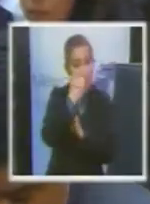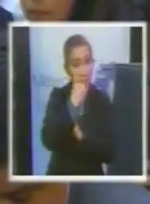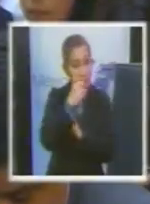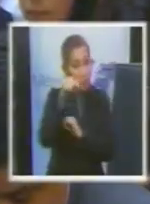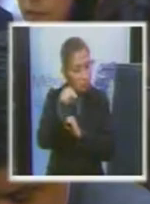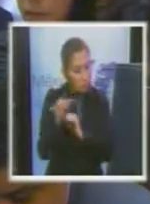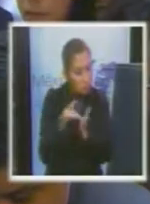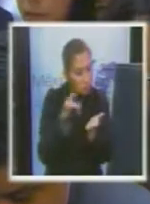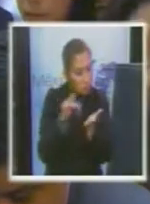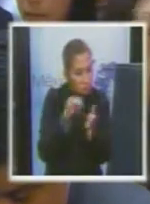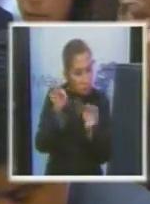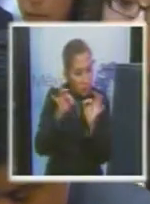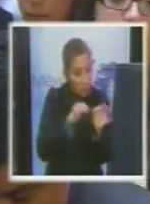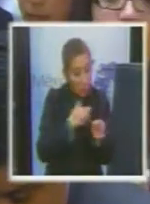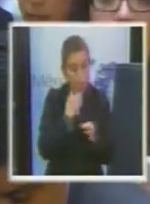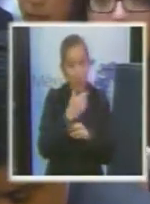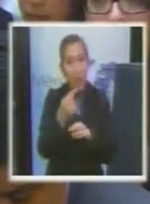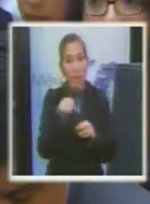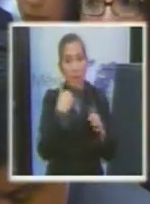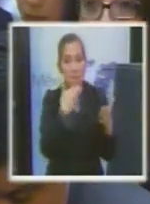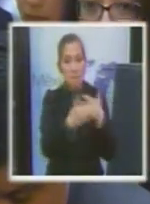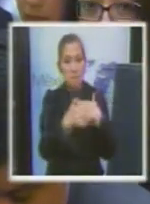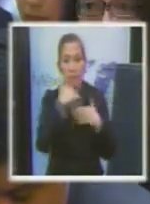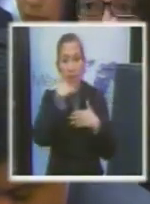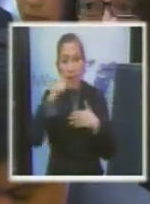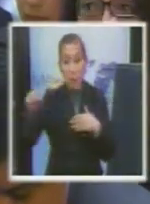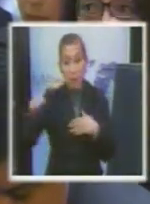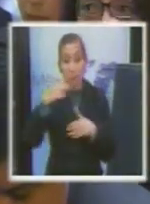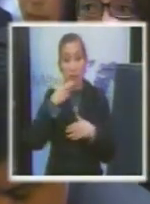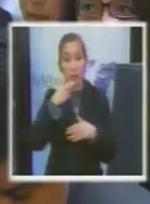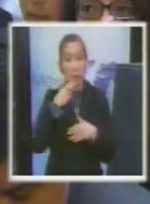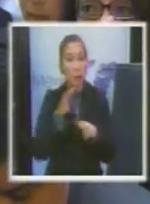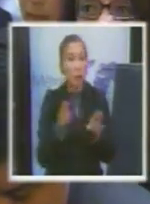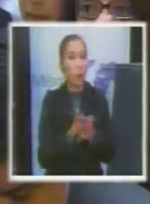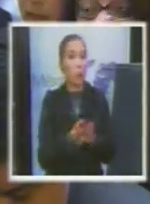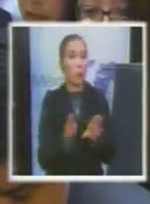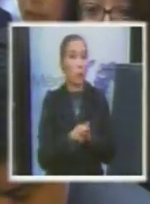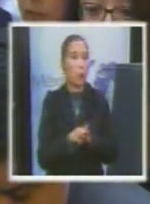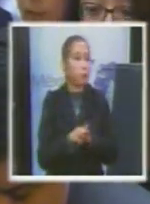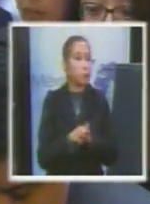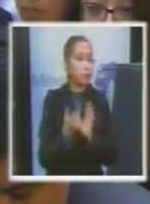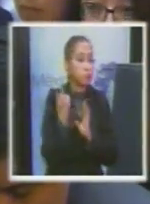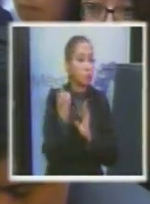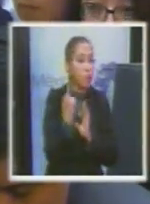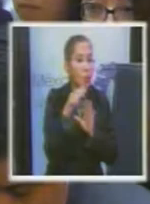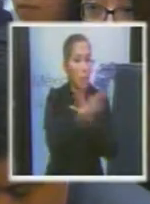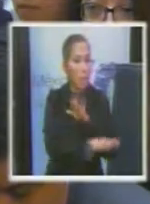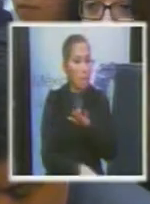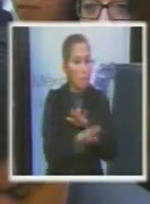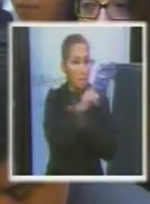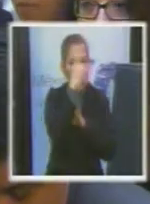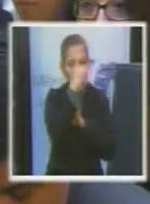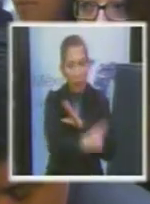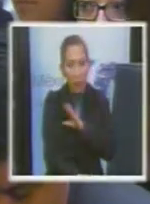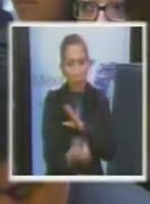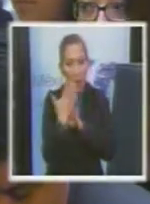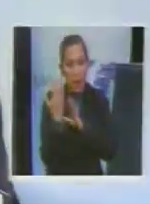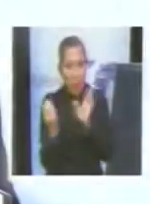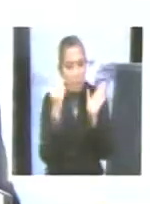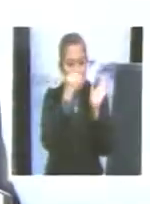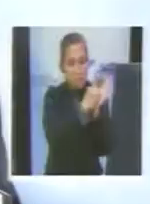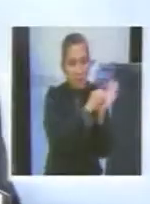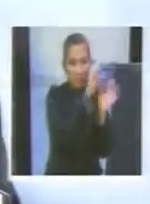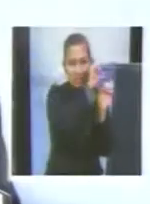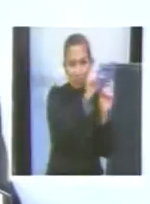ahí. En muy buena medida, el modelo alemán sirvió como un eje para poder introducir un